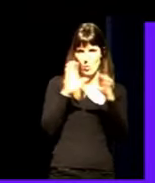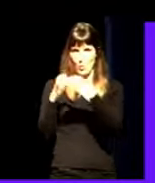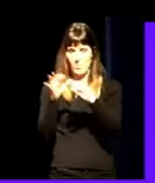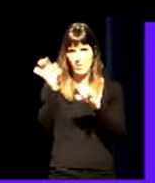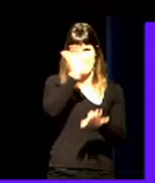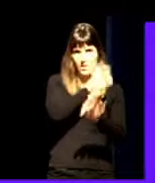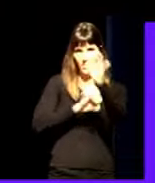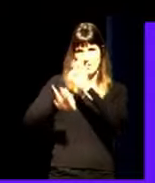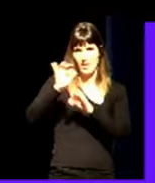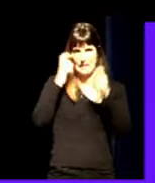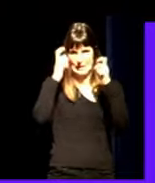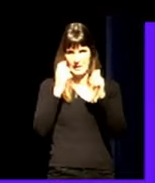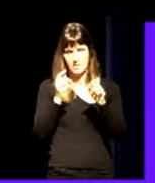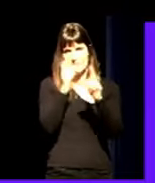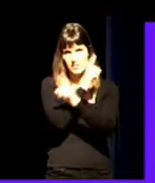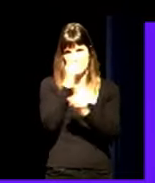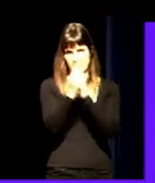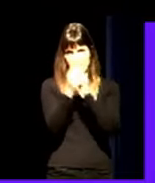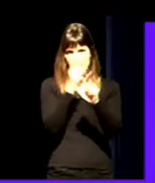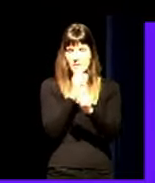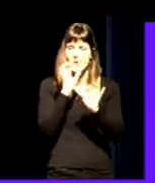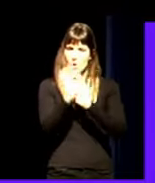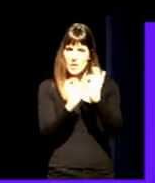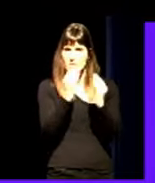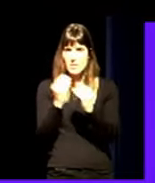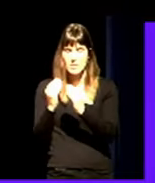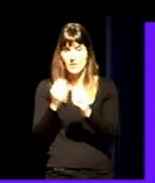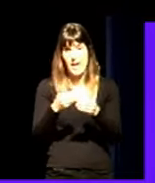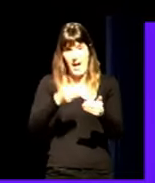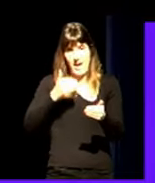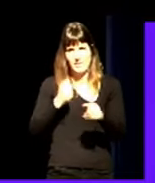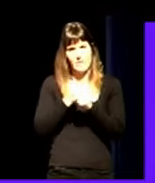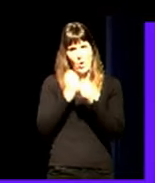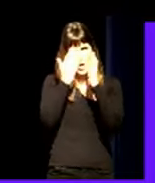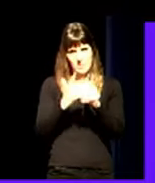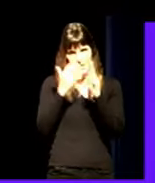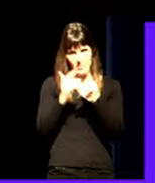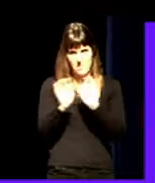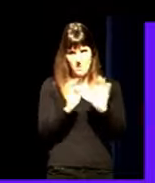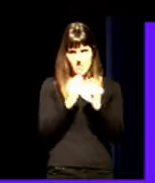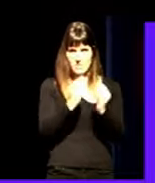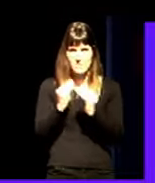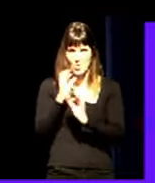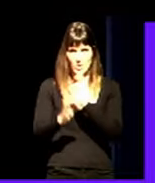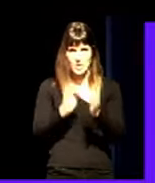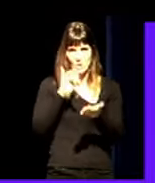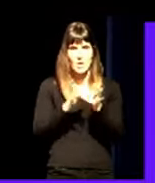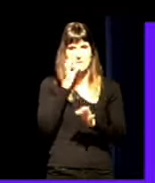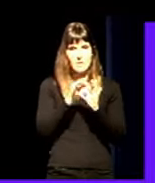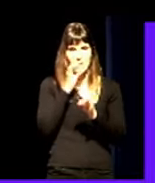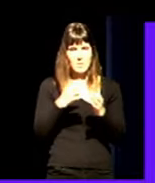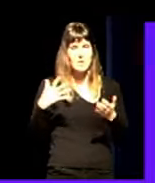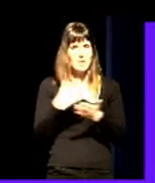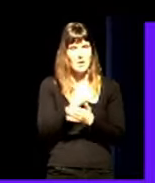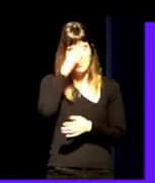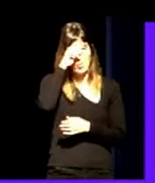hacer trasvase de alumnos, toda una cábala organizativa que ocurre en septiembre. Y claro, en septiembre todos estamos preocupados